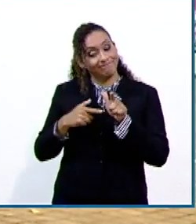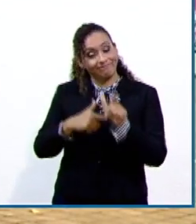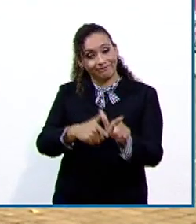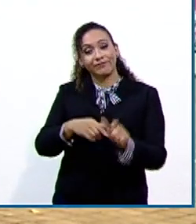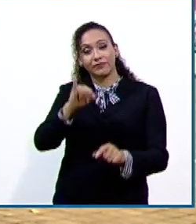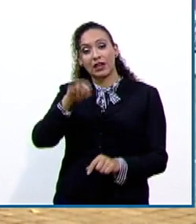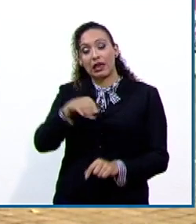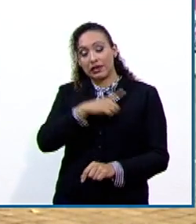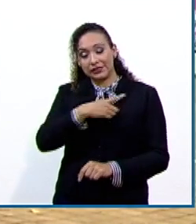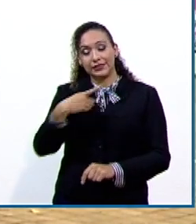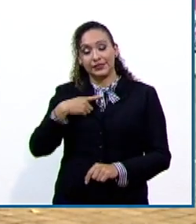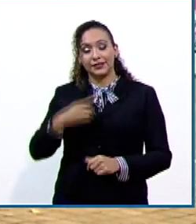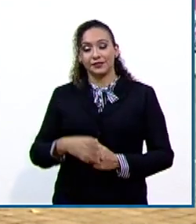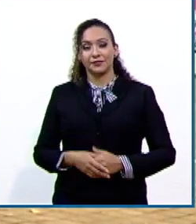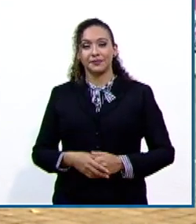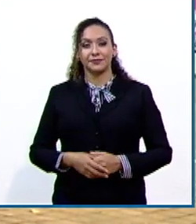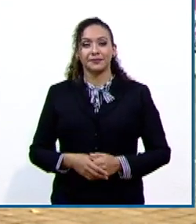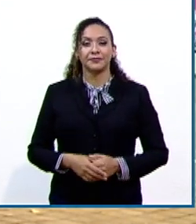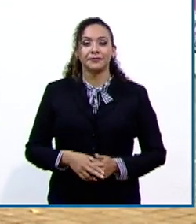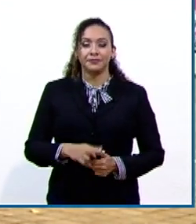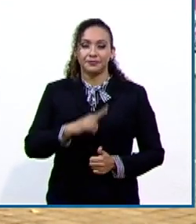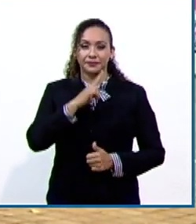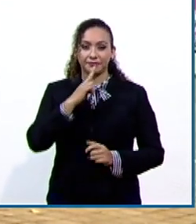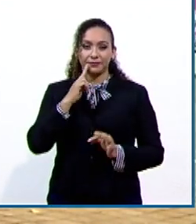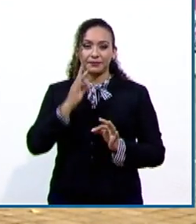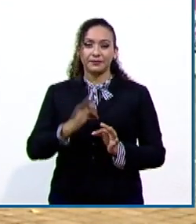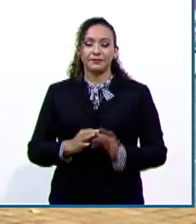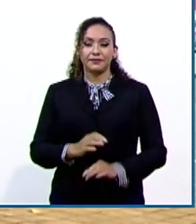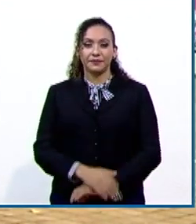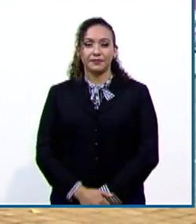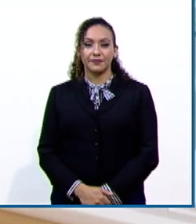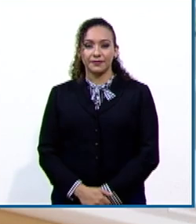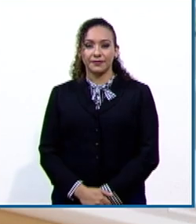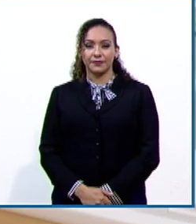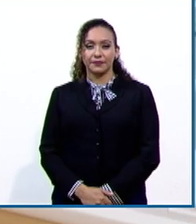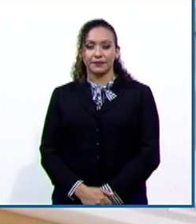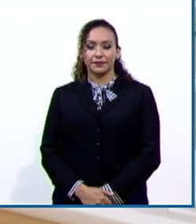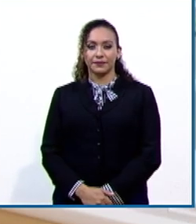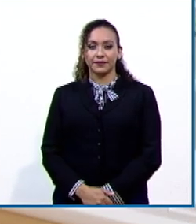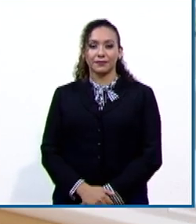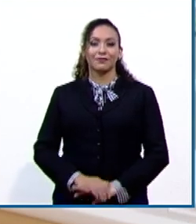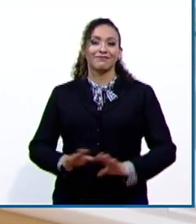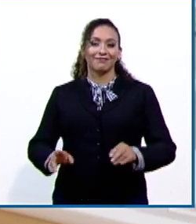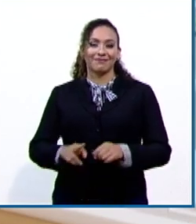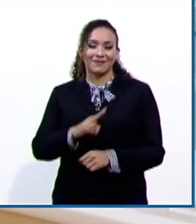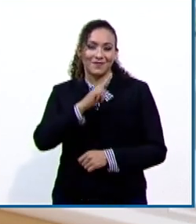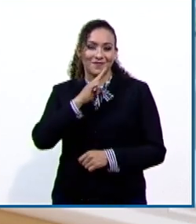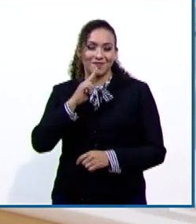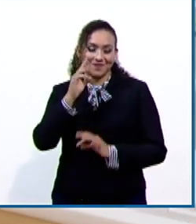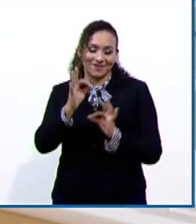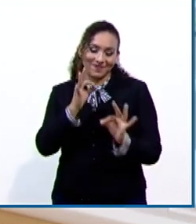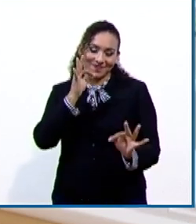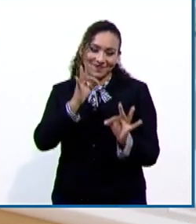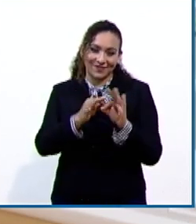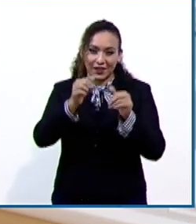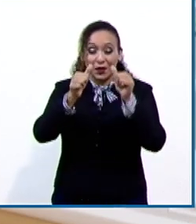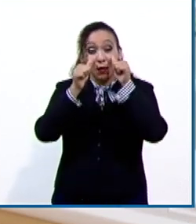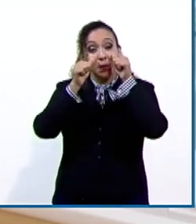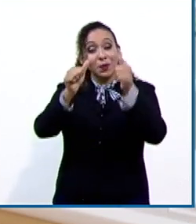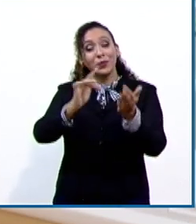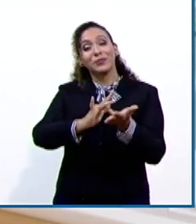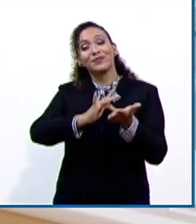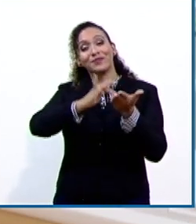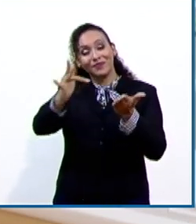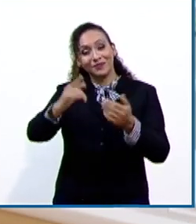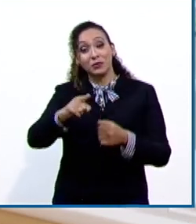Para el canal del Poder Judicial de la Federación, Juan Carlos González. Y así llegamos al final de este semanario. Muchas